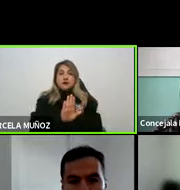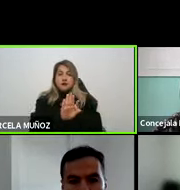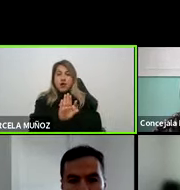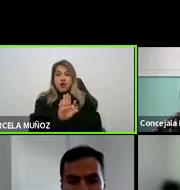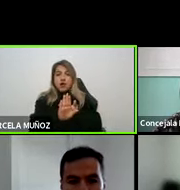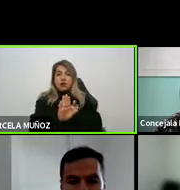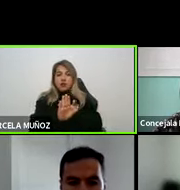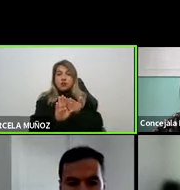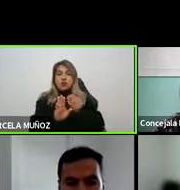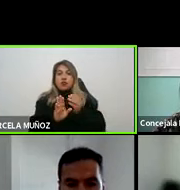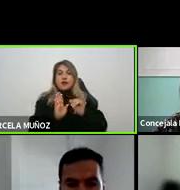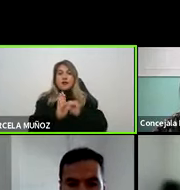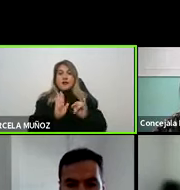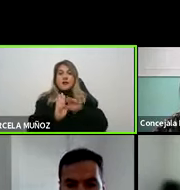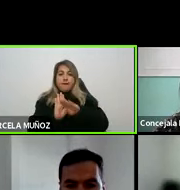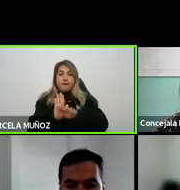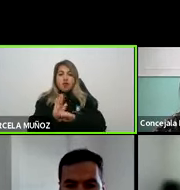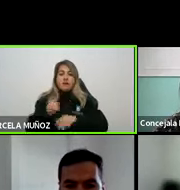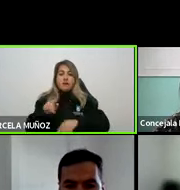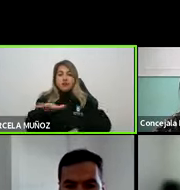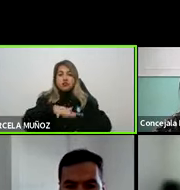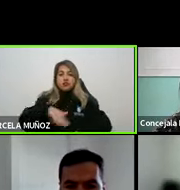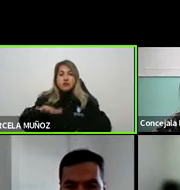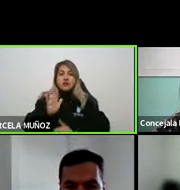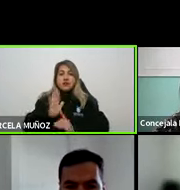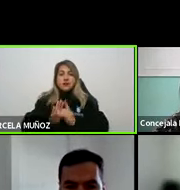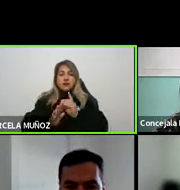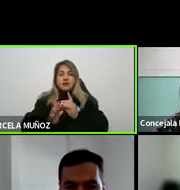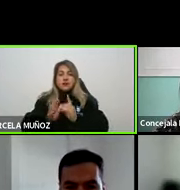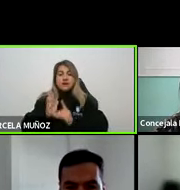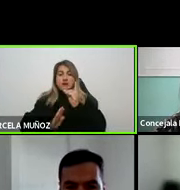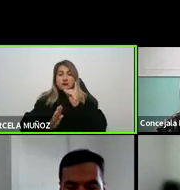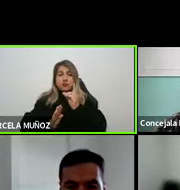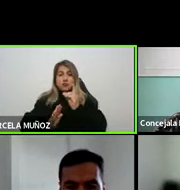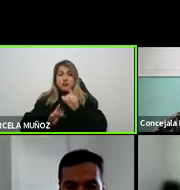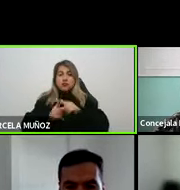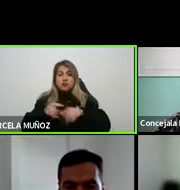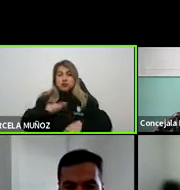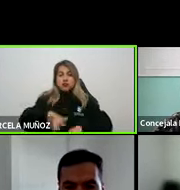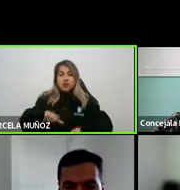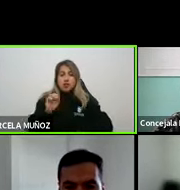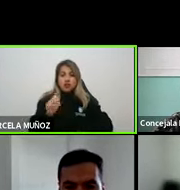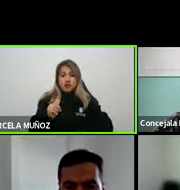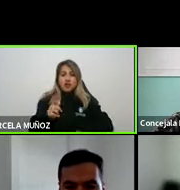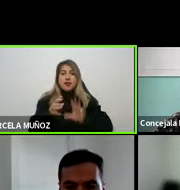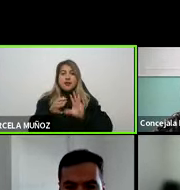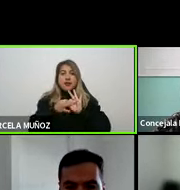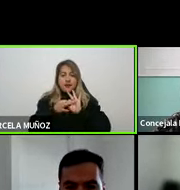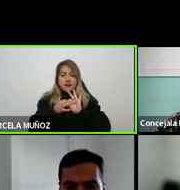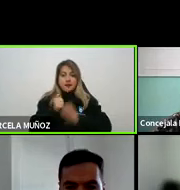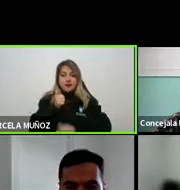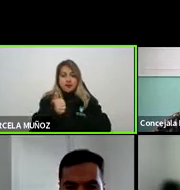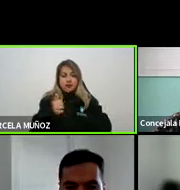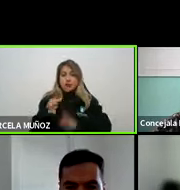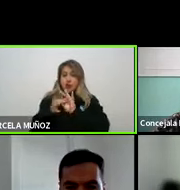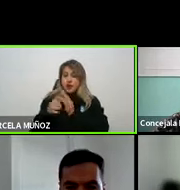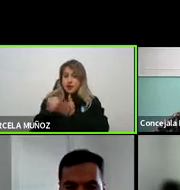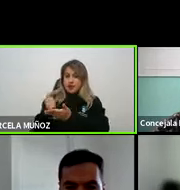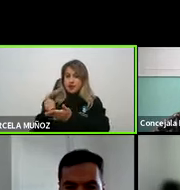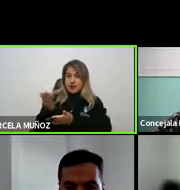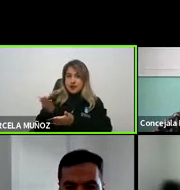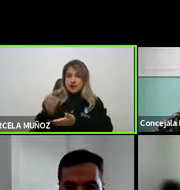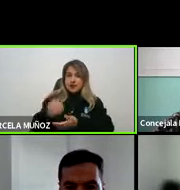informe social que levanta la Dirección de Desarrollo Social. Ok, muchas gracias, director. De nada. Gracias.